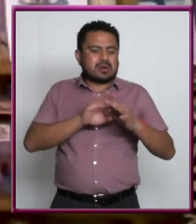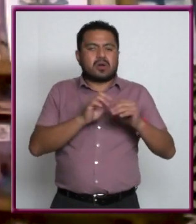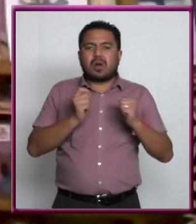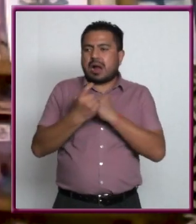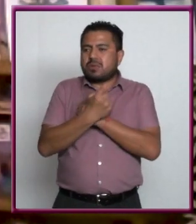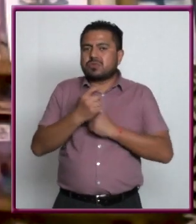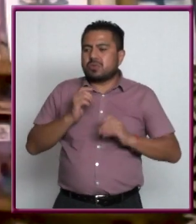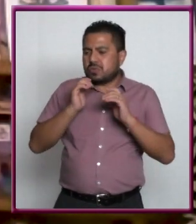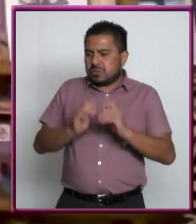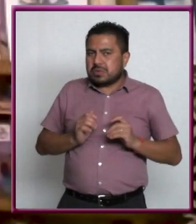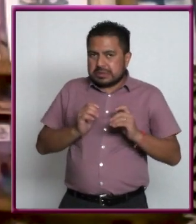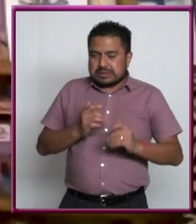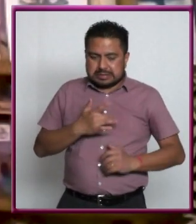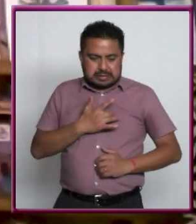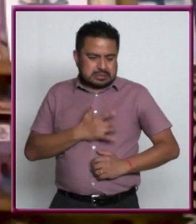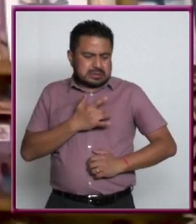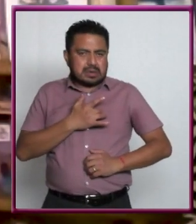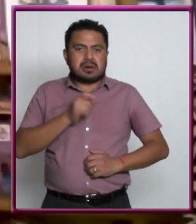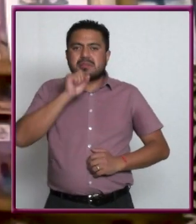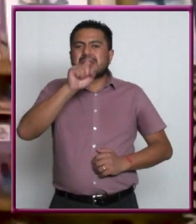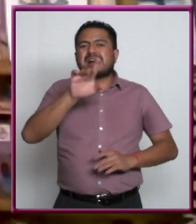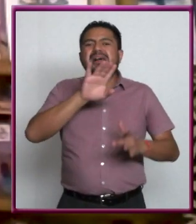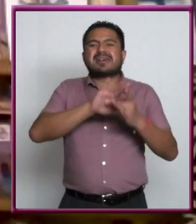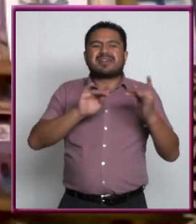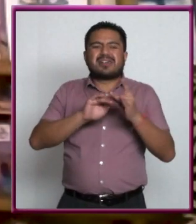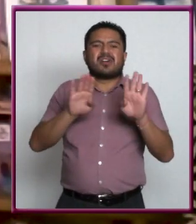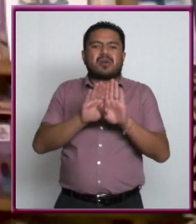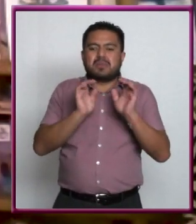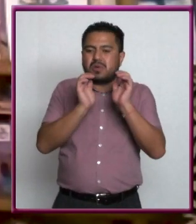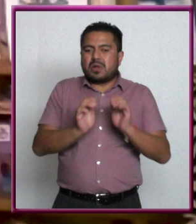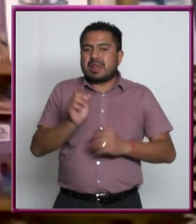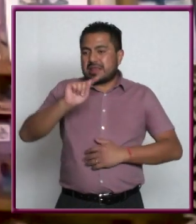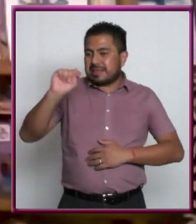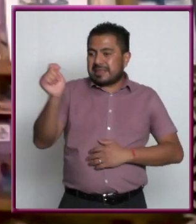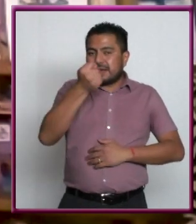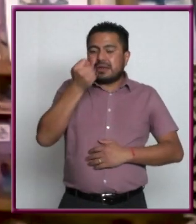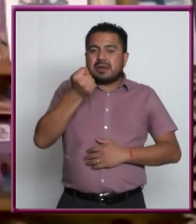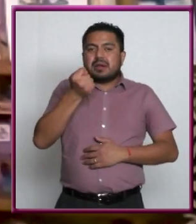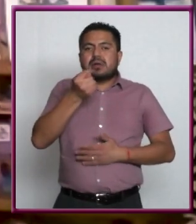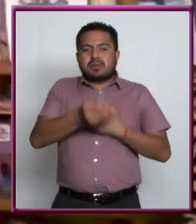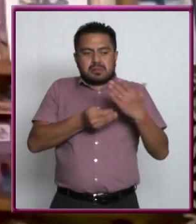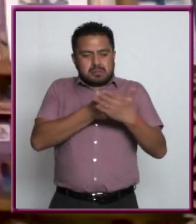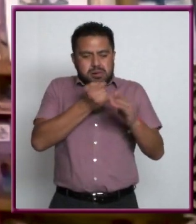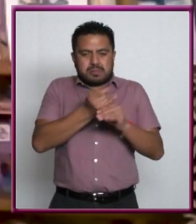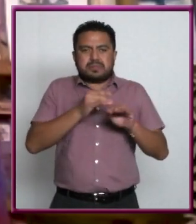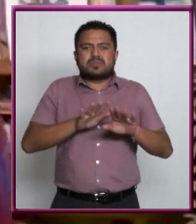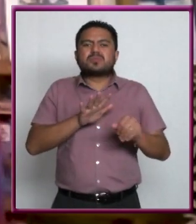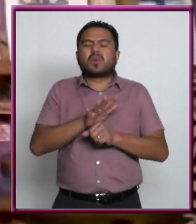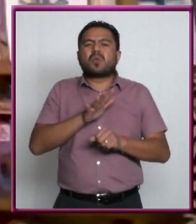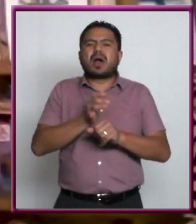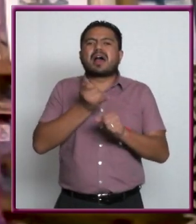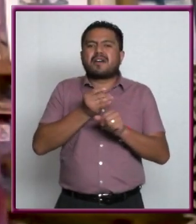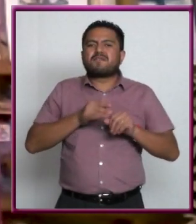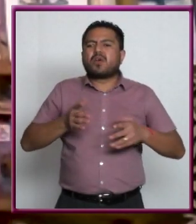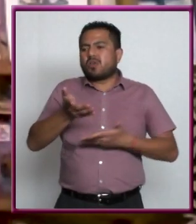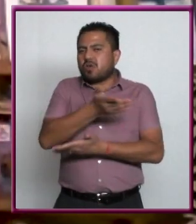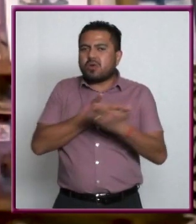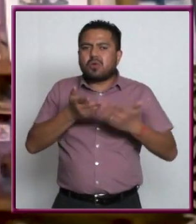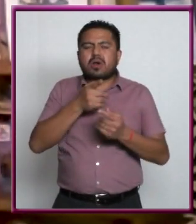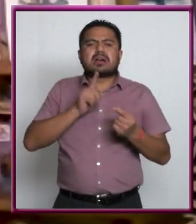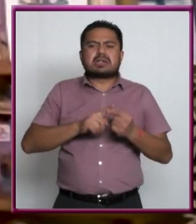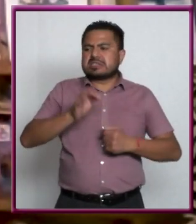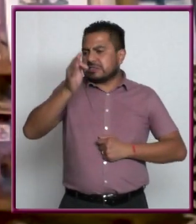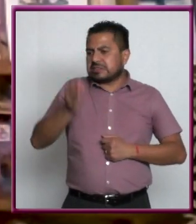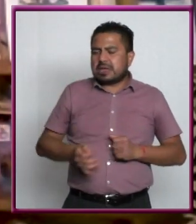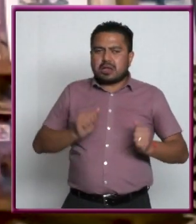con el autocuidado. Y aparte tenemos, como decíamos, ya el cuidado de lo digital, de dónde dejamos nuestros datos, qué información compartimos, a